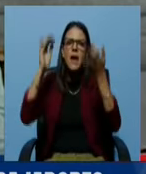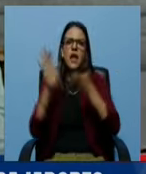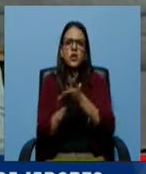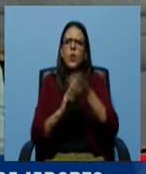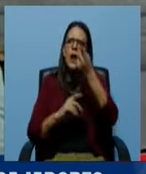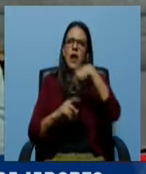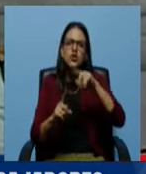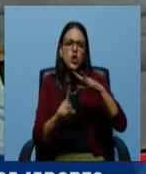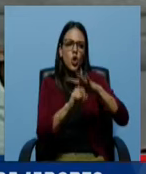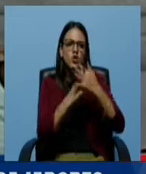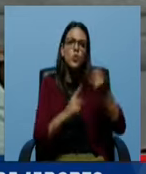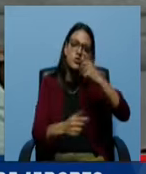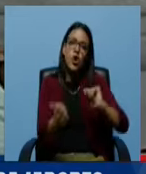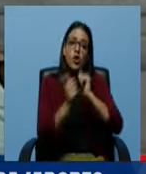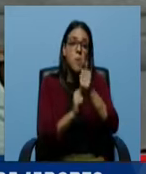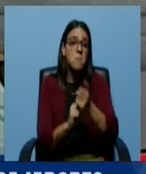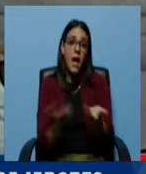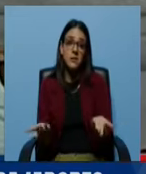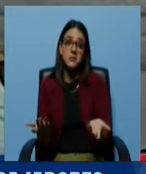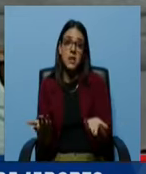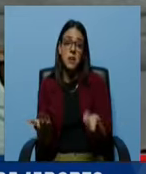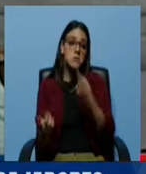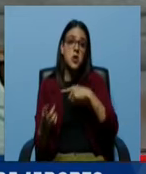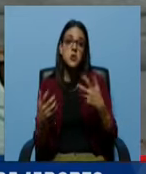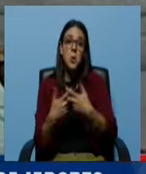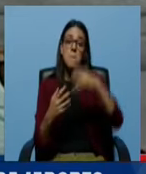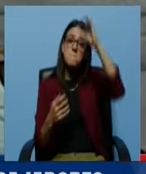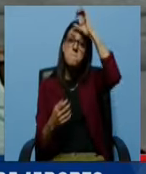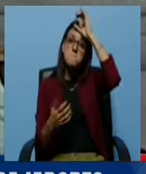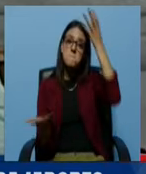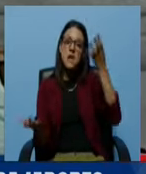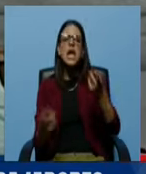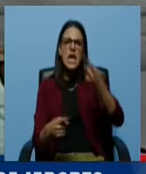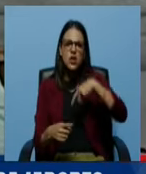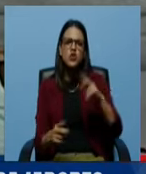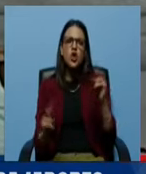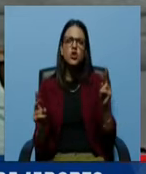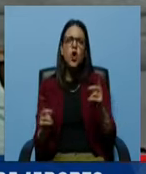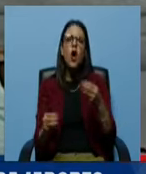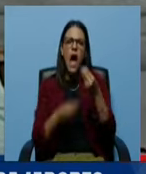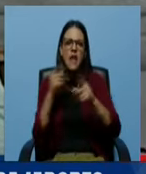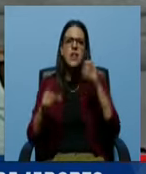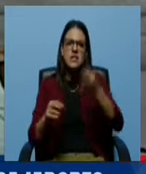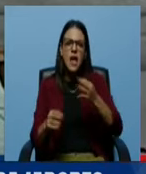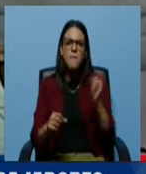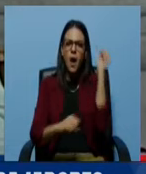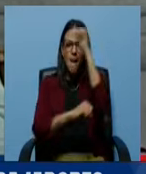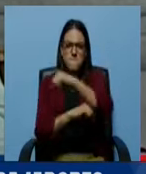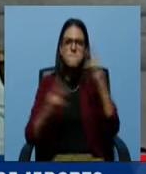que tuvimos que pasar. De esas pruebas hemos salido airosos y